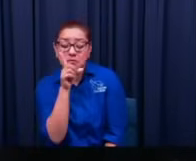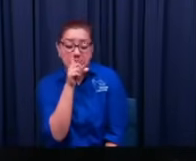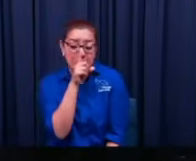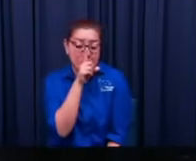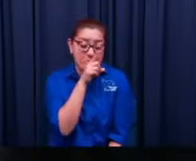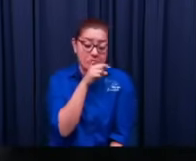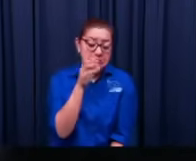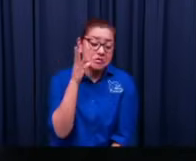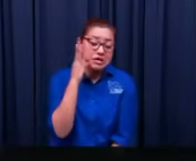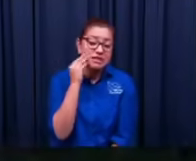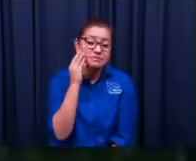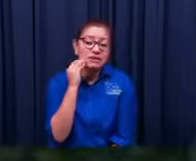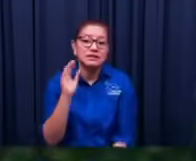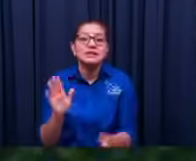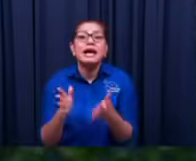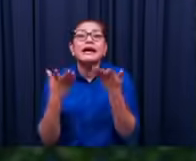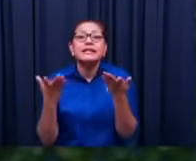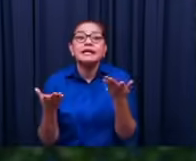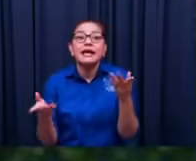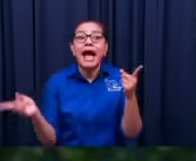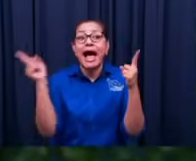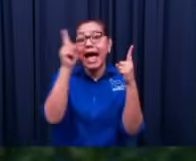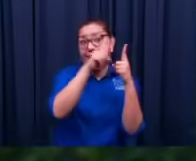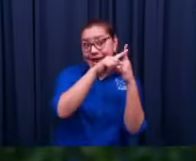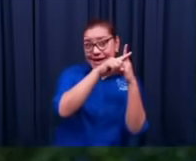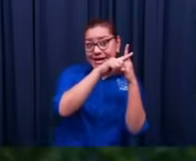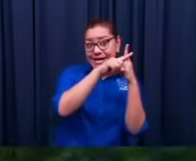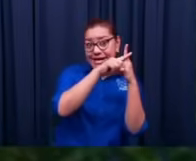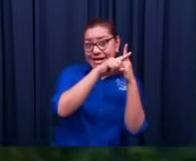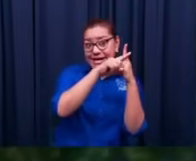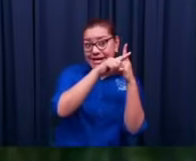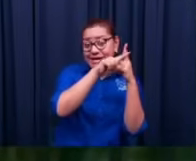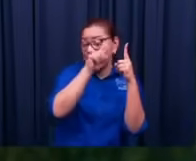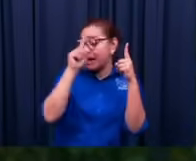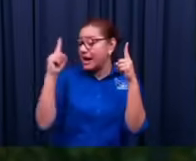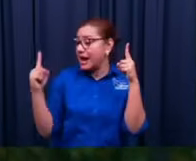señora? El señor que aprendió con la ramera.